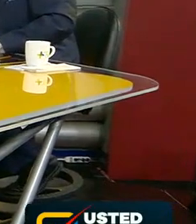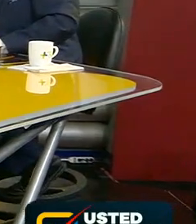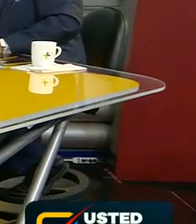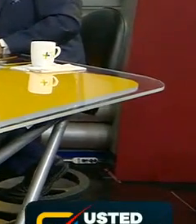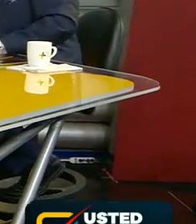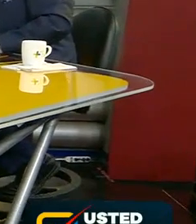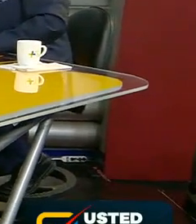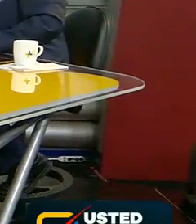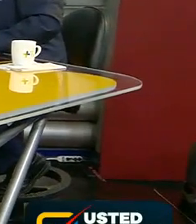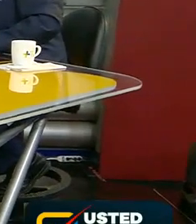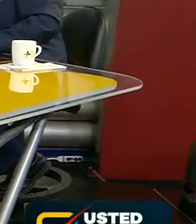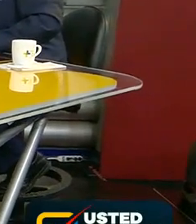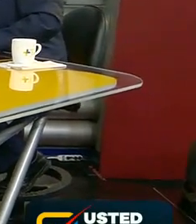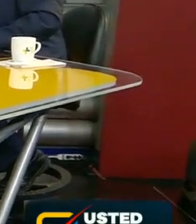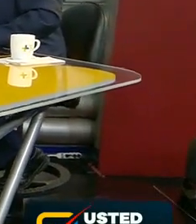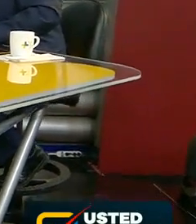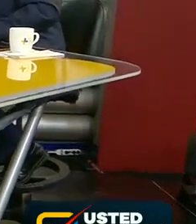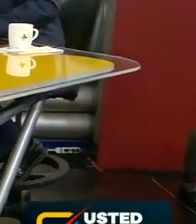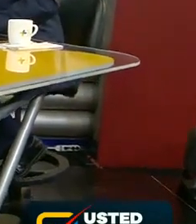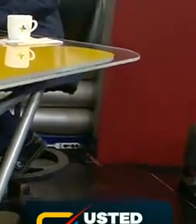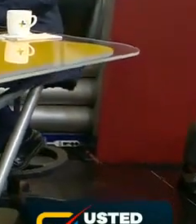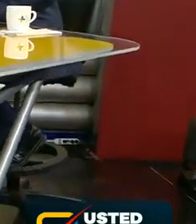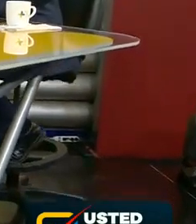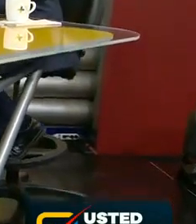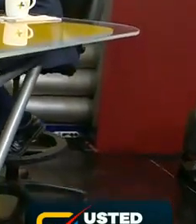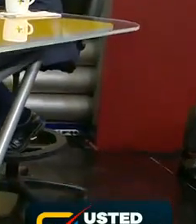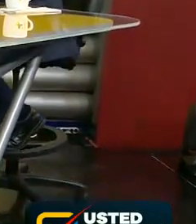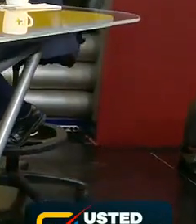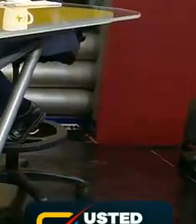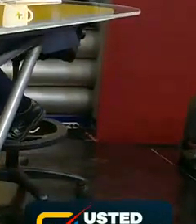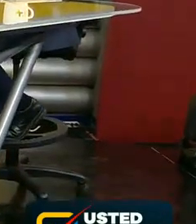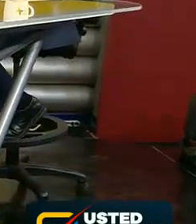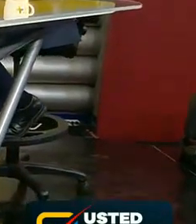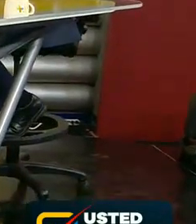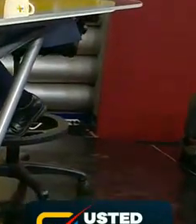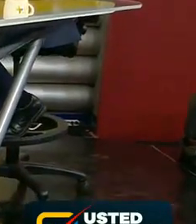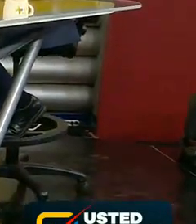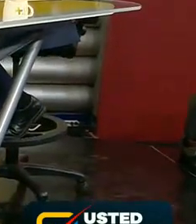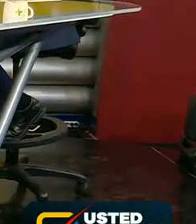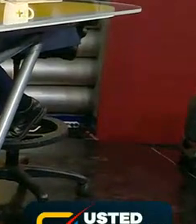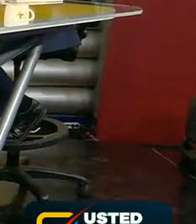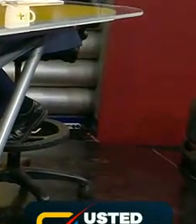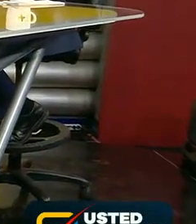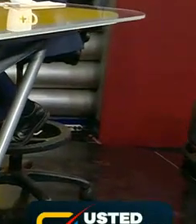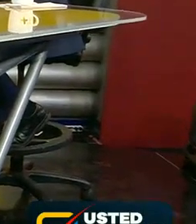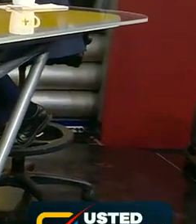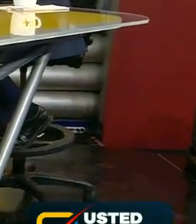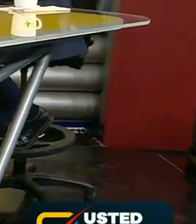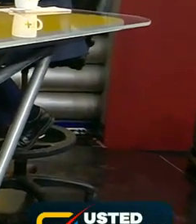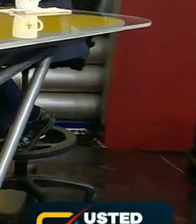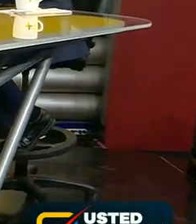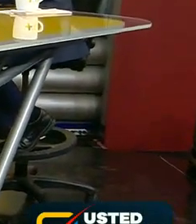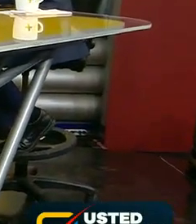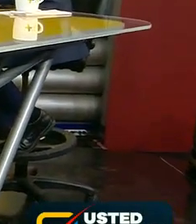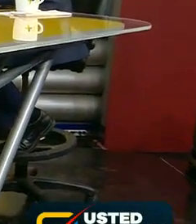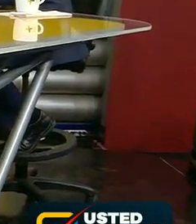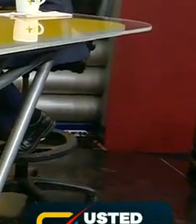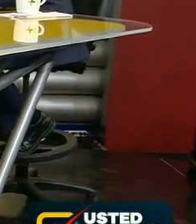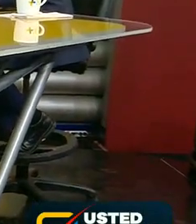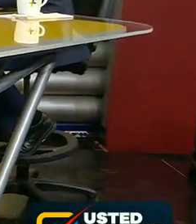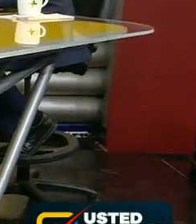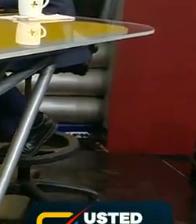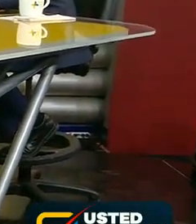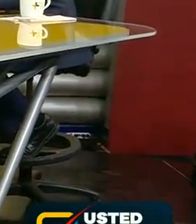una persona dice algo y después hace al revés. Eso es sumamente peligroso en todos los ámbitos.